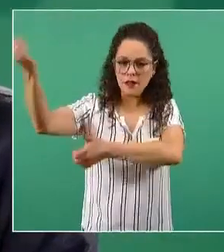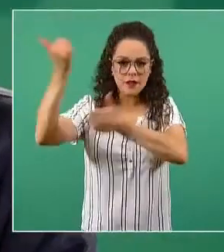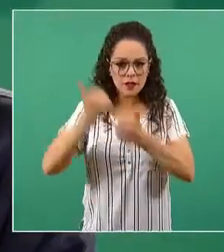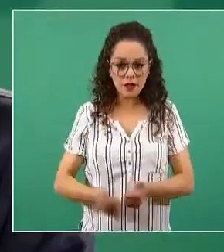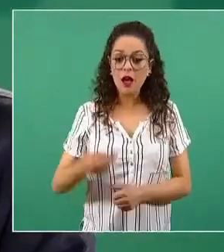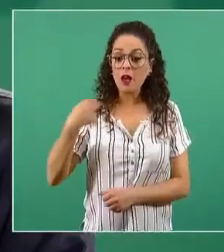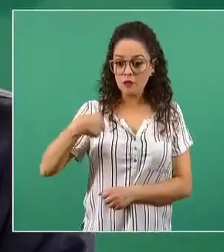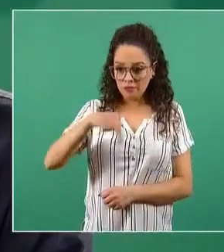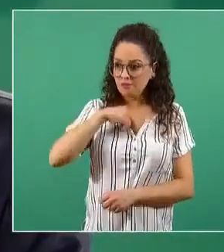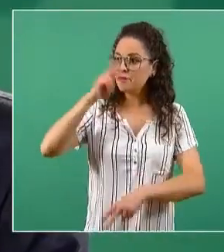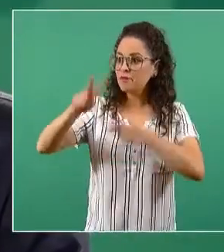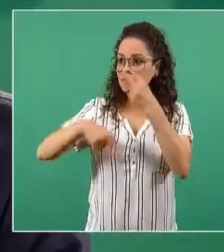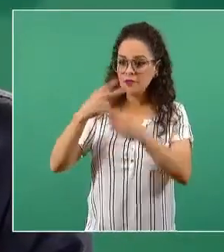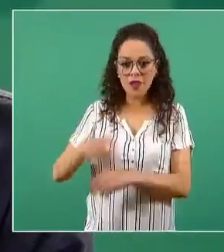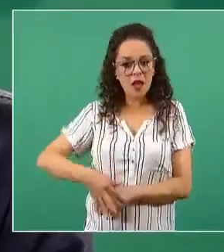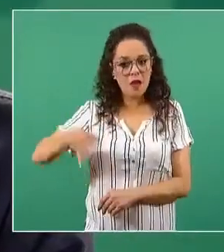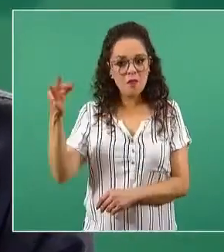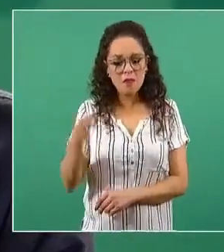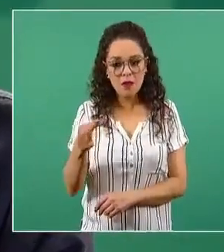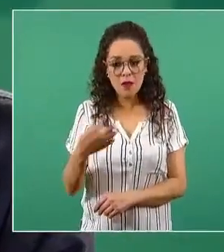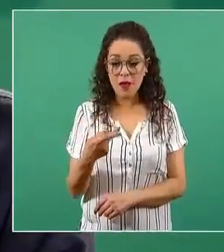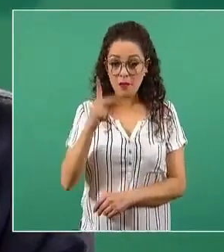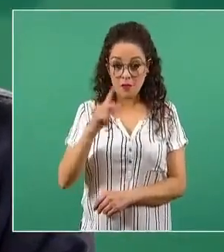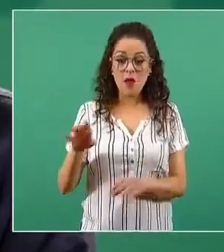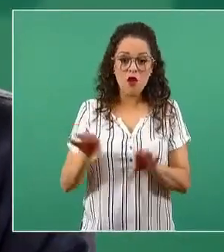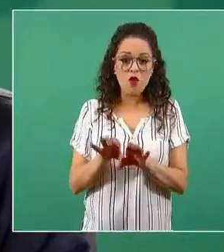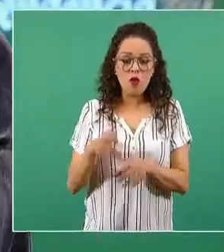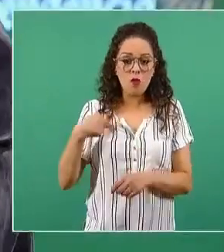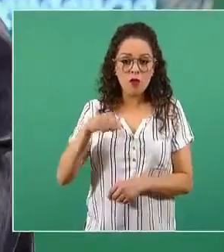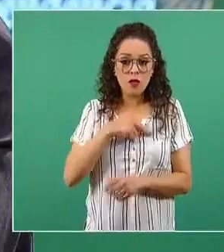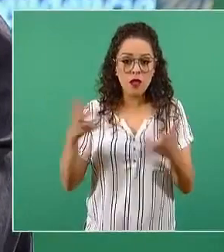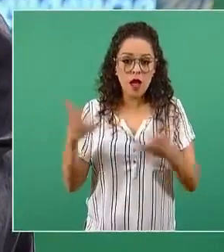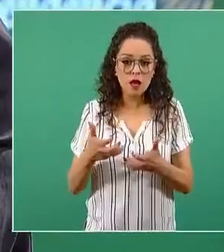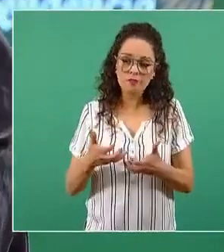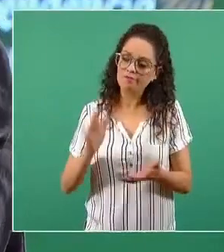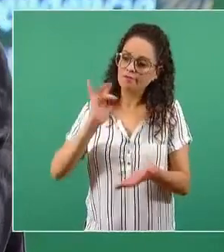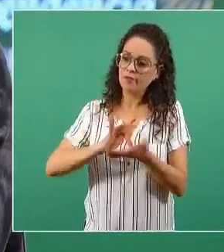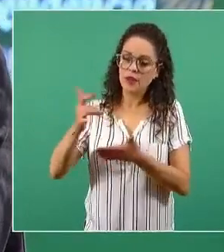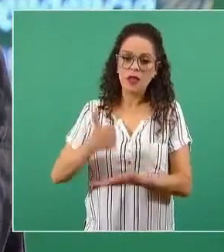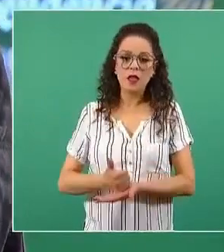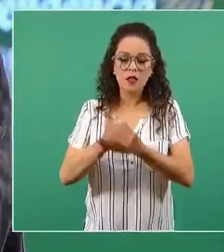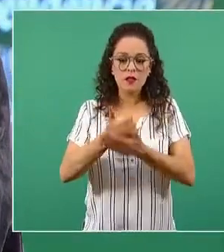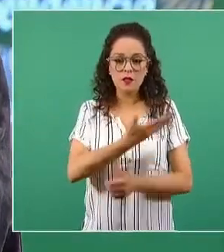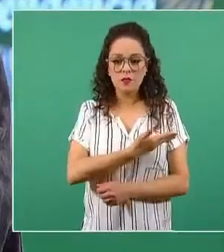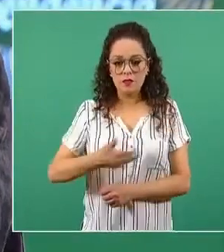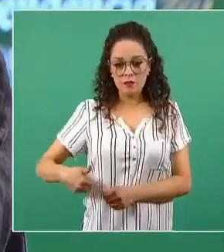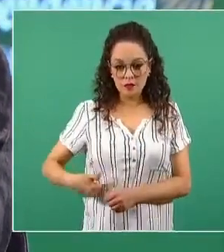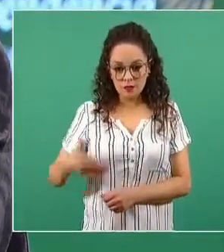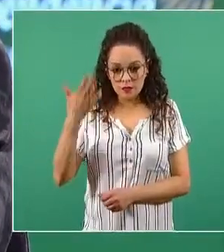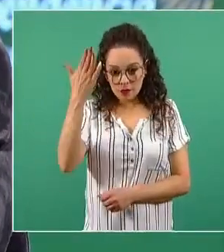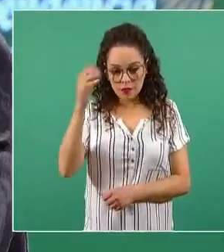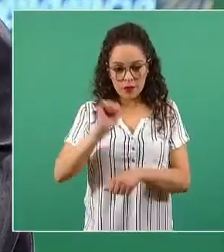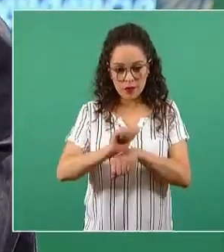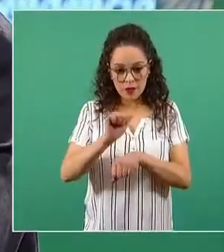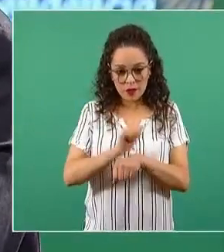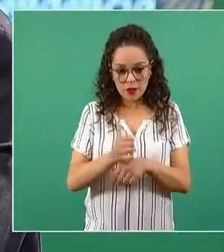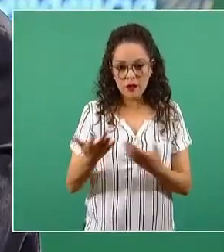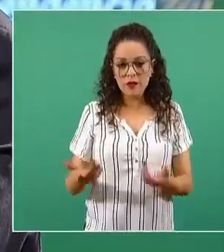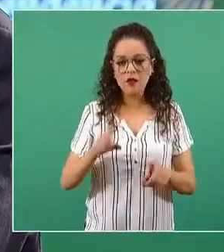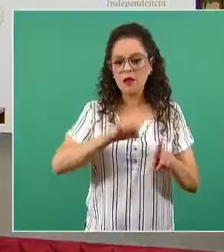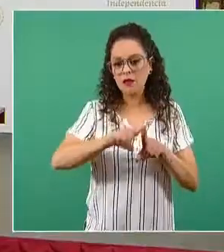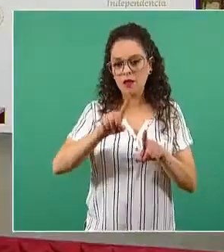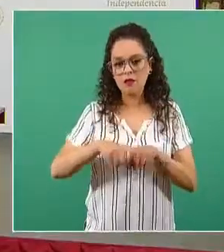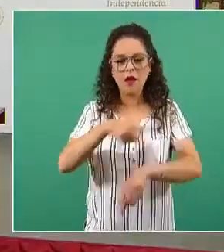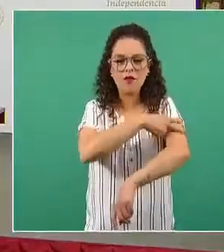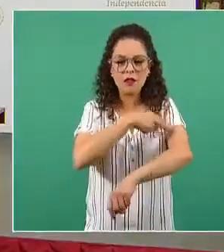eso no se hubiera logrado sin la invaluable ayuda del presidente Alberto Fernández, la ministra Carla Bisotti, la asesora Cecilia Nicolini y el